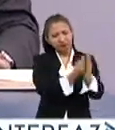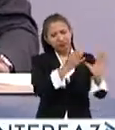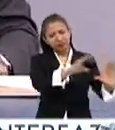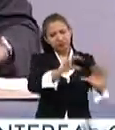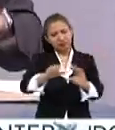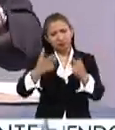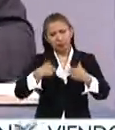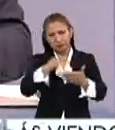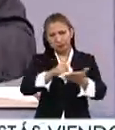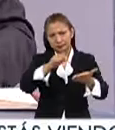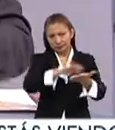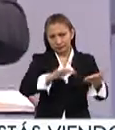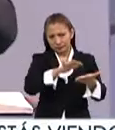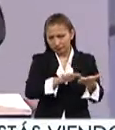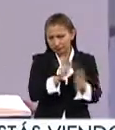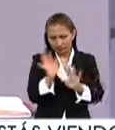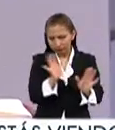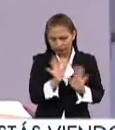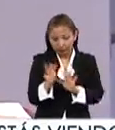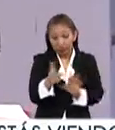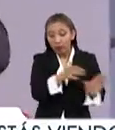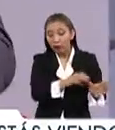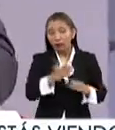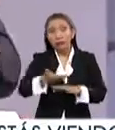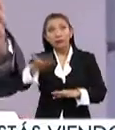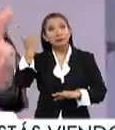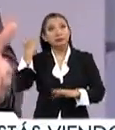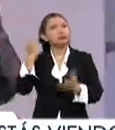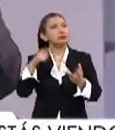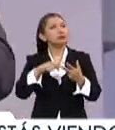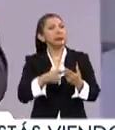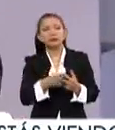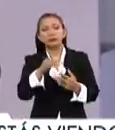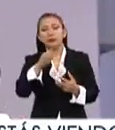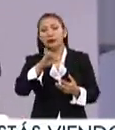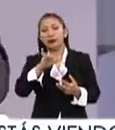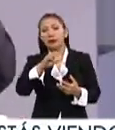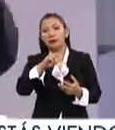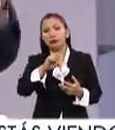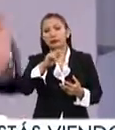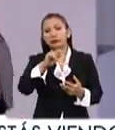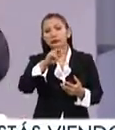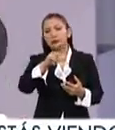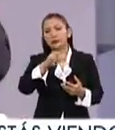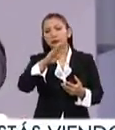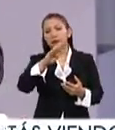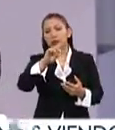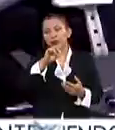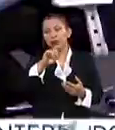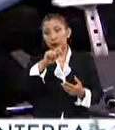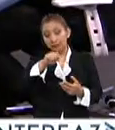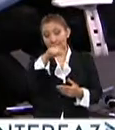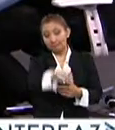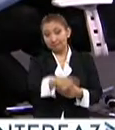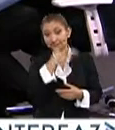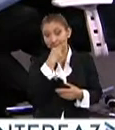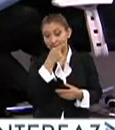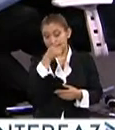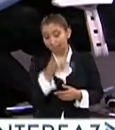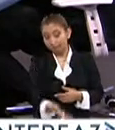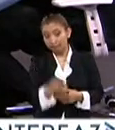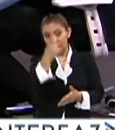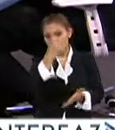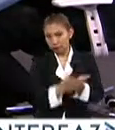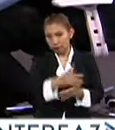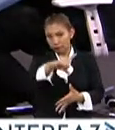a las personas. No es tampoco el proceso de alfabetización que siguió Jaime Torres Bodet, quien, por cierto, él ha sido